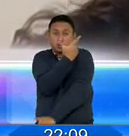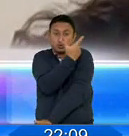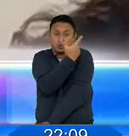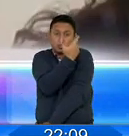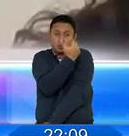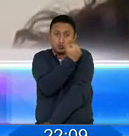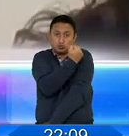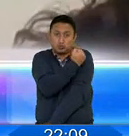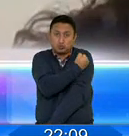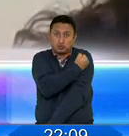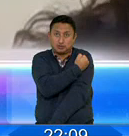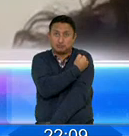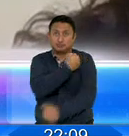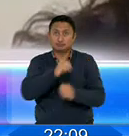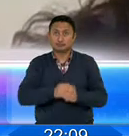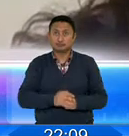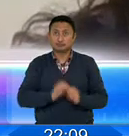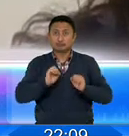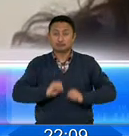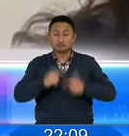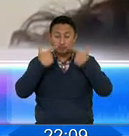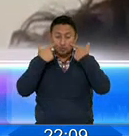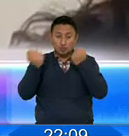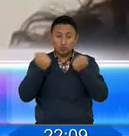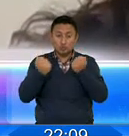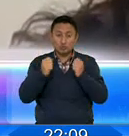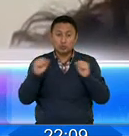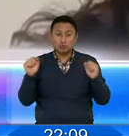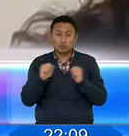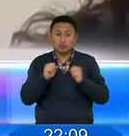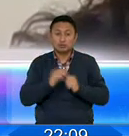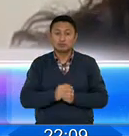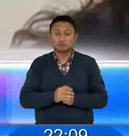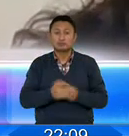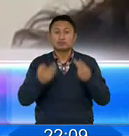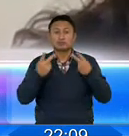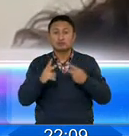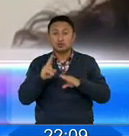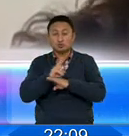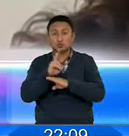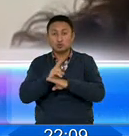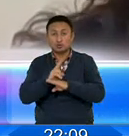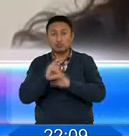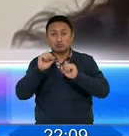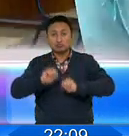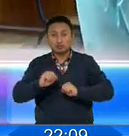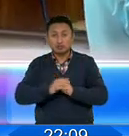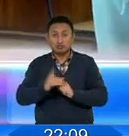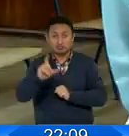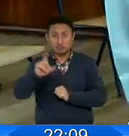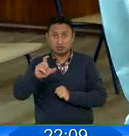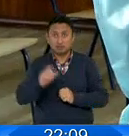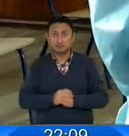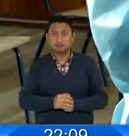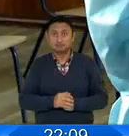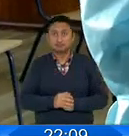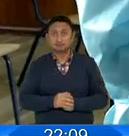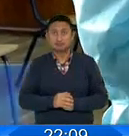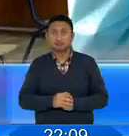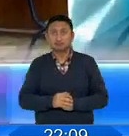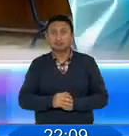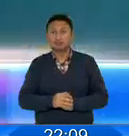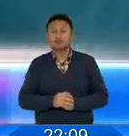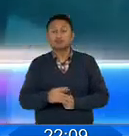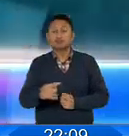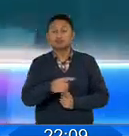de calidad de la cadena de frío y también del buen uso del biológico. Mientras que cada frasco de la